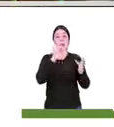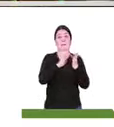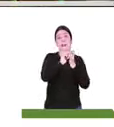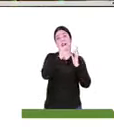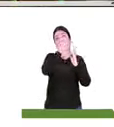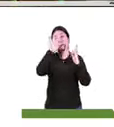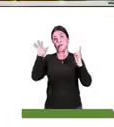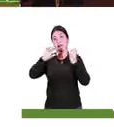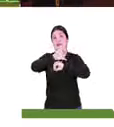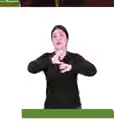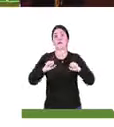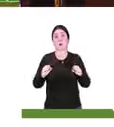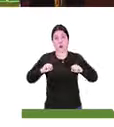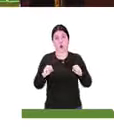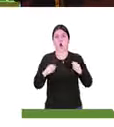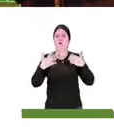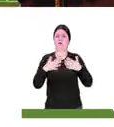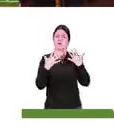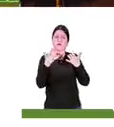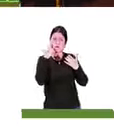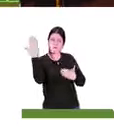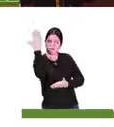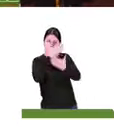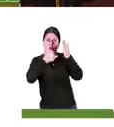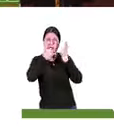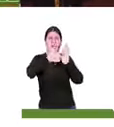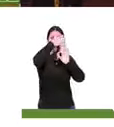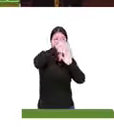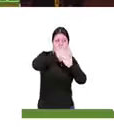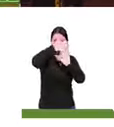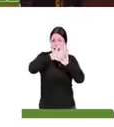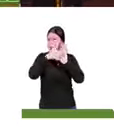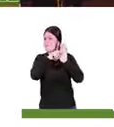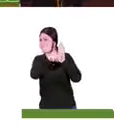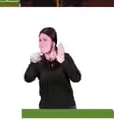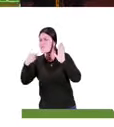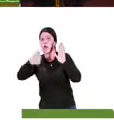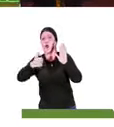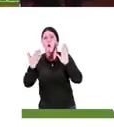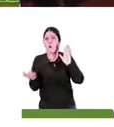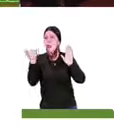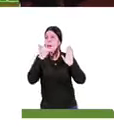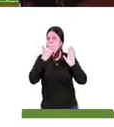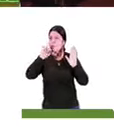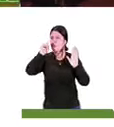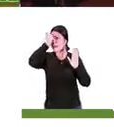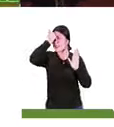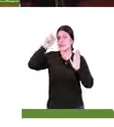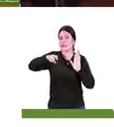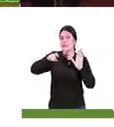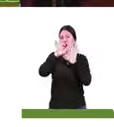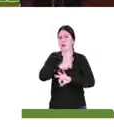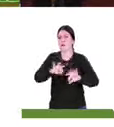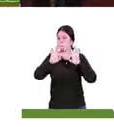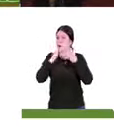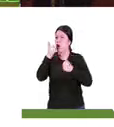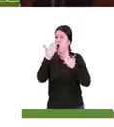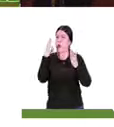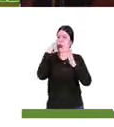trabajó mucho en diagnosticar muchos frentes de trabajo, en definir cuáles eran sus principales ejes